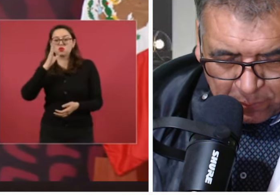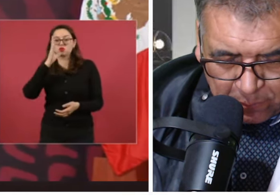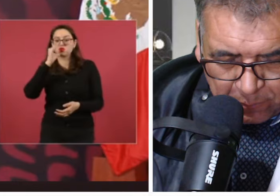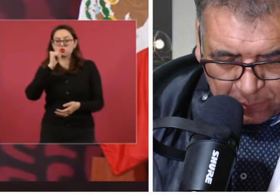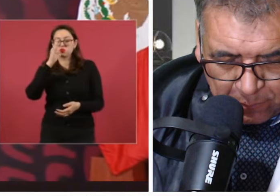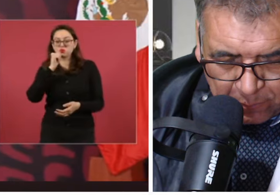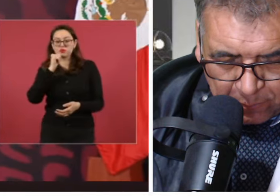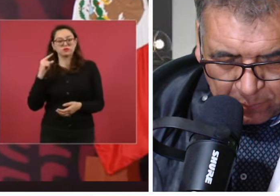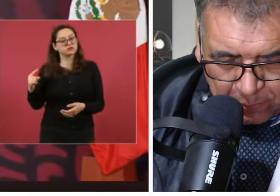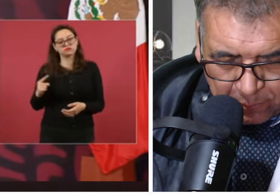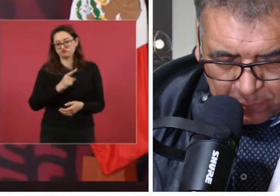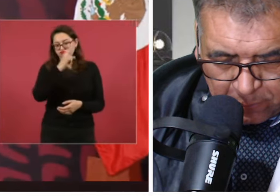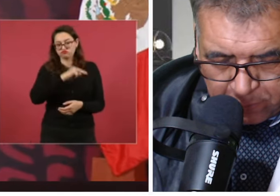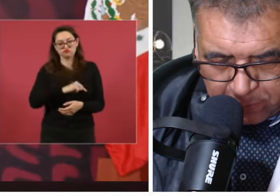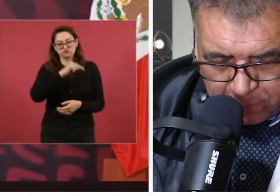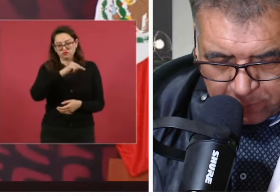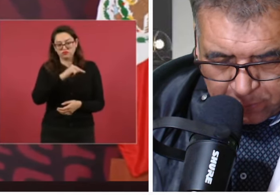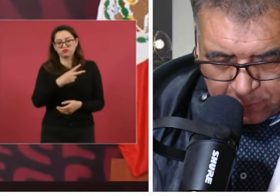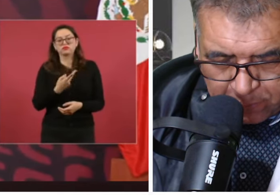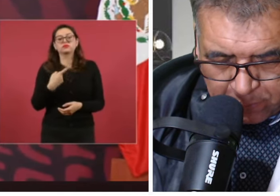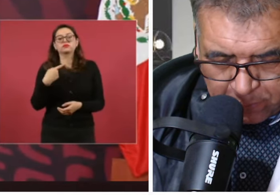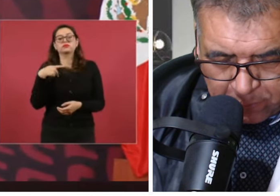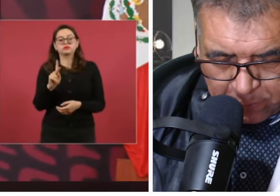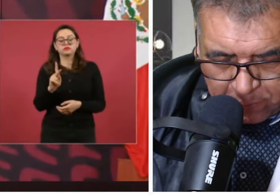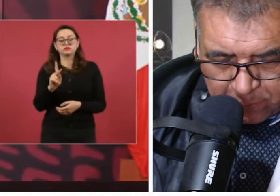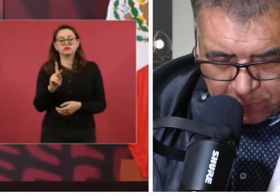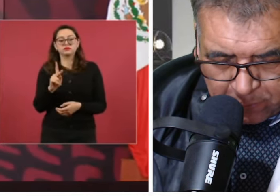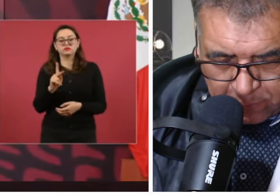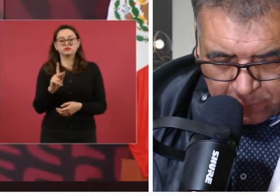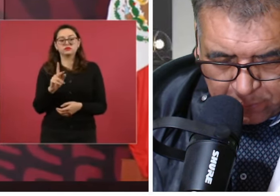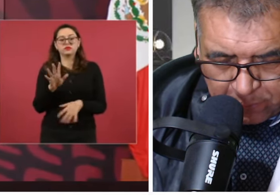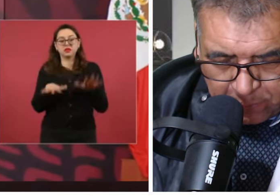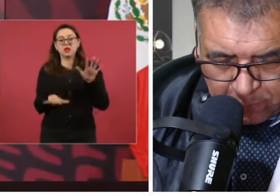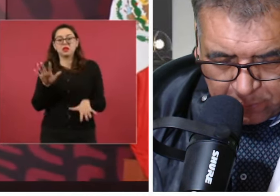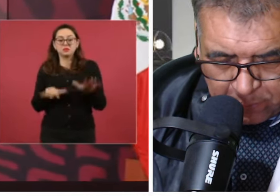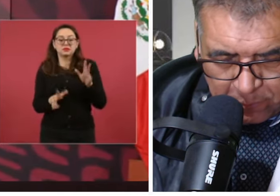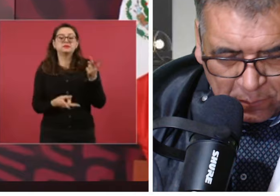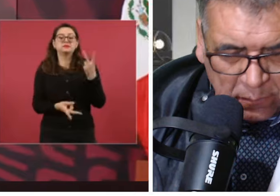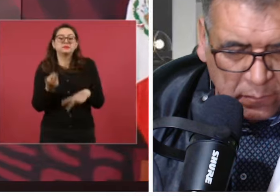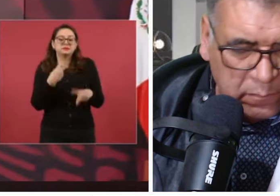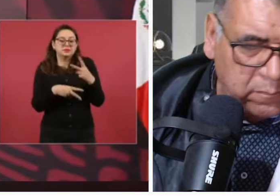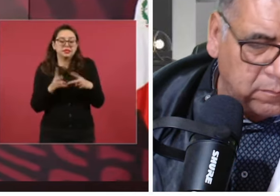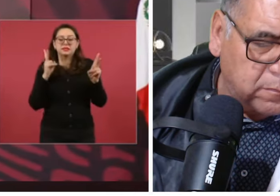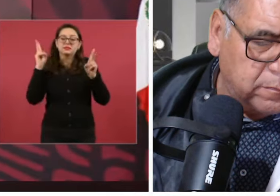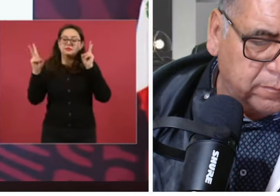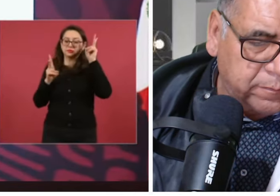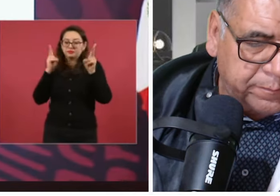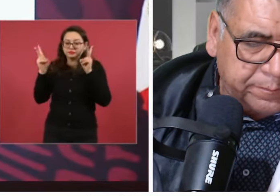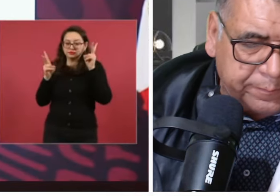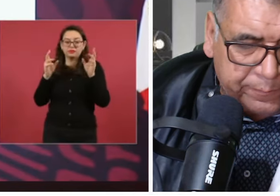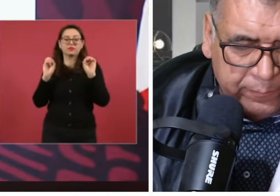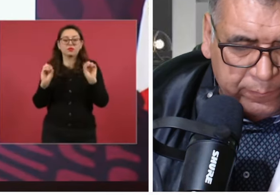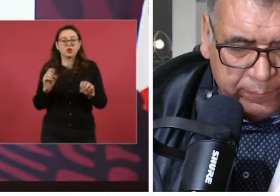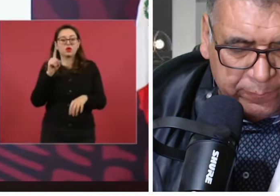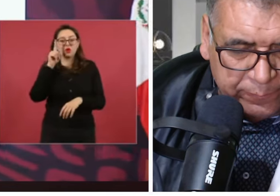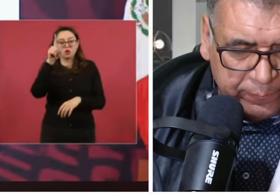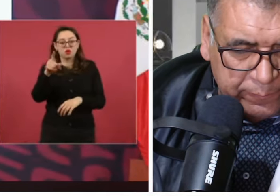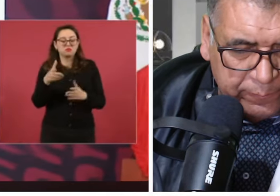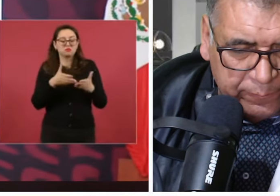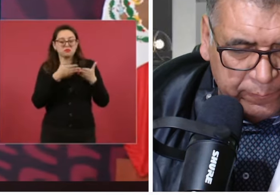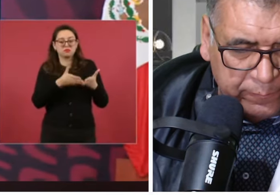en el Mar del Norte. Pero cuando arriban a un pueblo de Europa, del Mar del